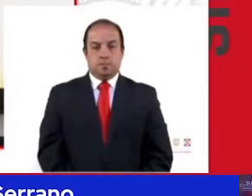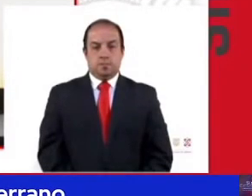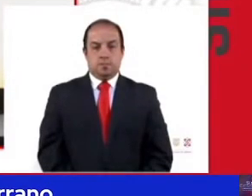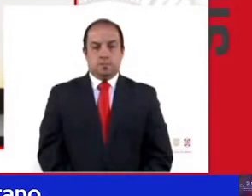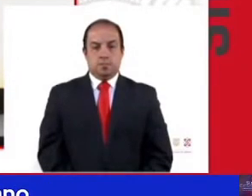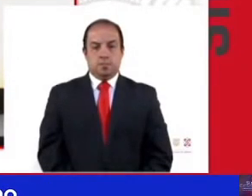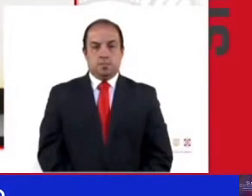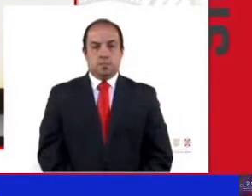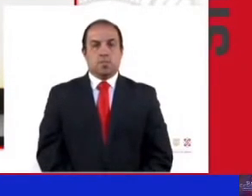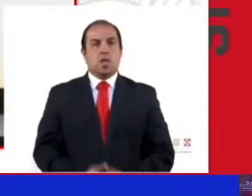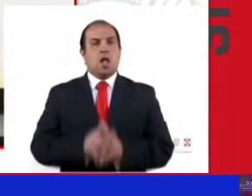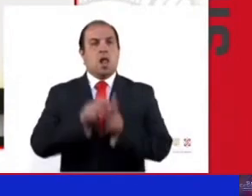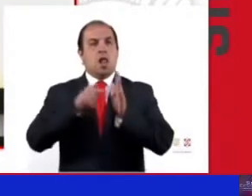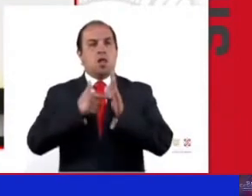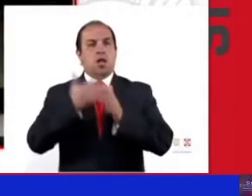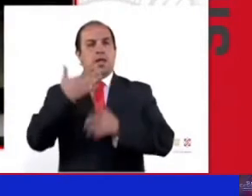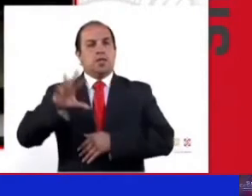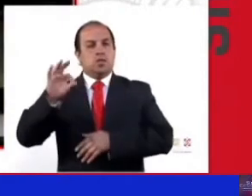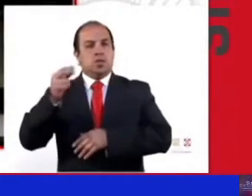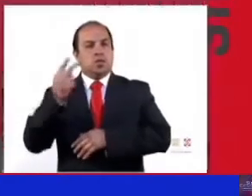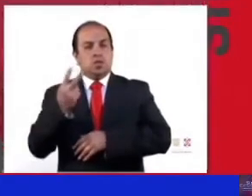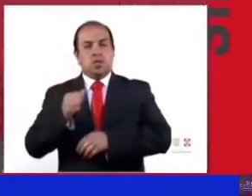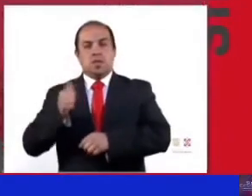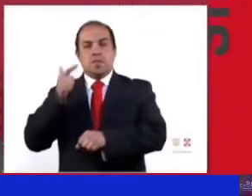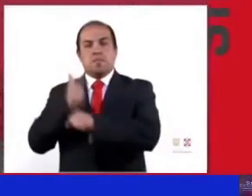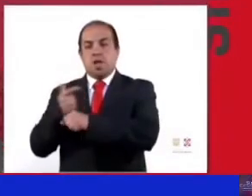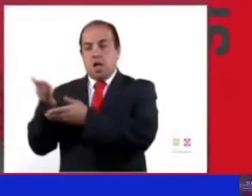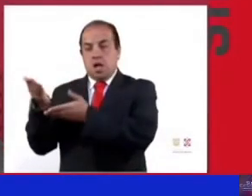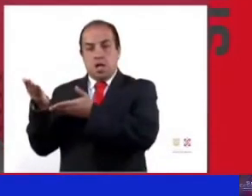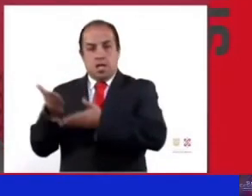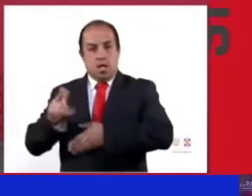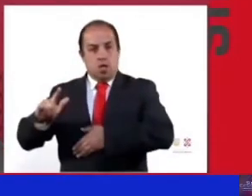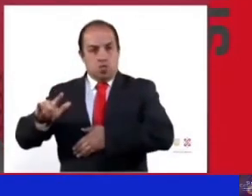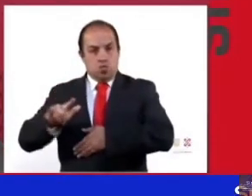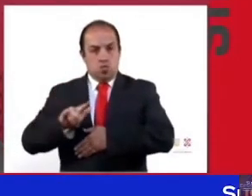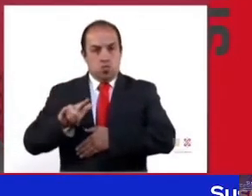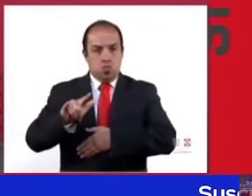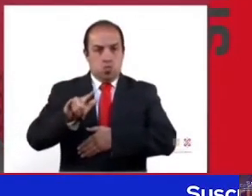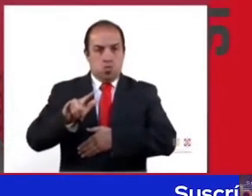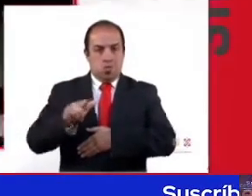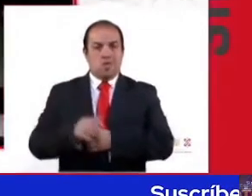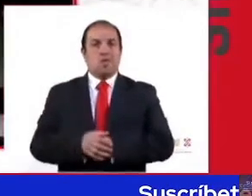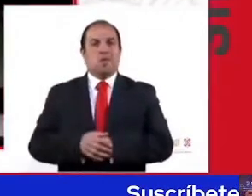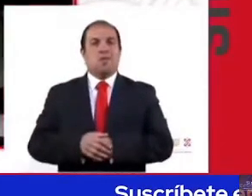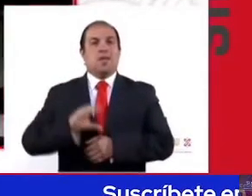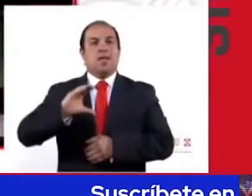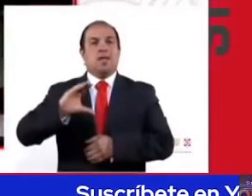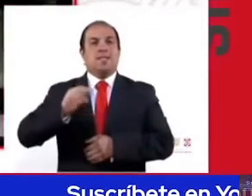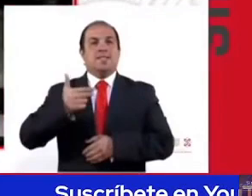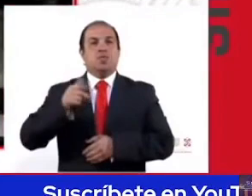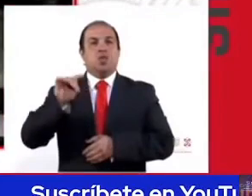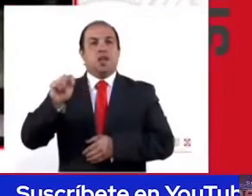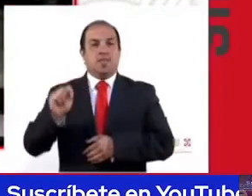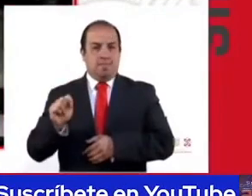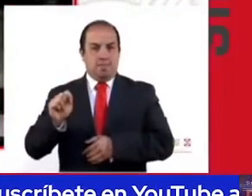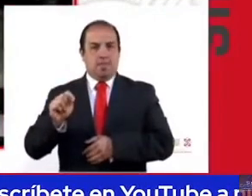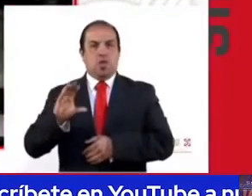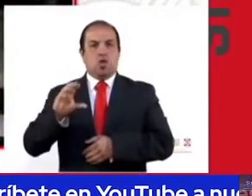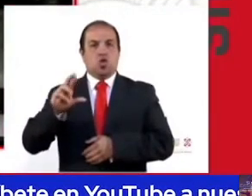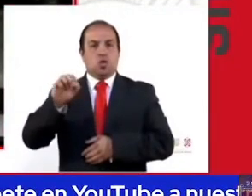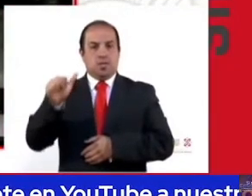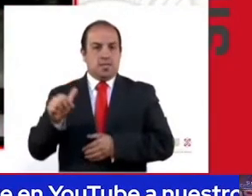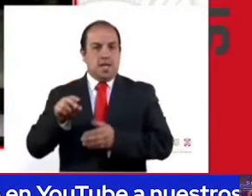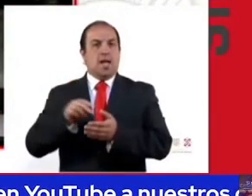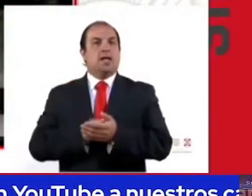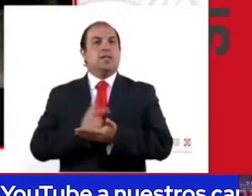A las 10:42 se identifica la llegada del vehículo Chevrolet Corsa color gris. Perdón.